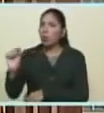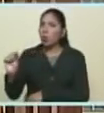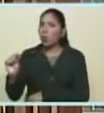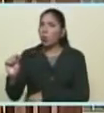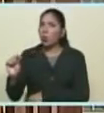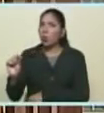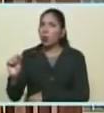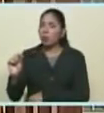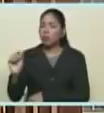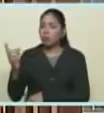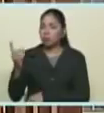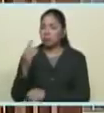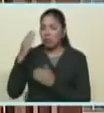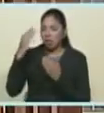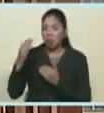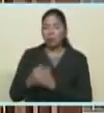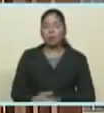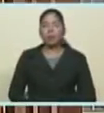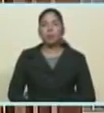Ya lo vamos a saludar.